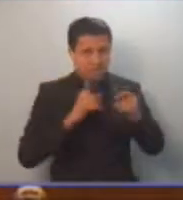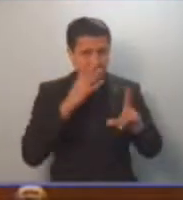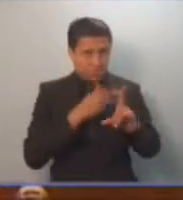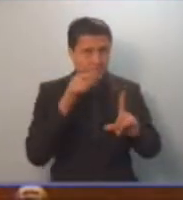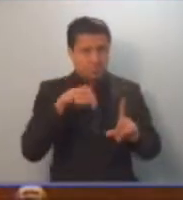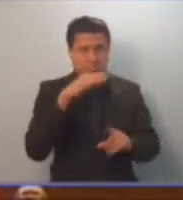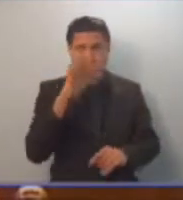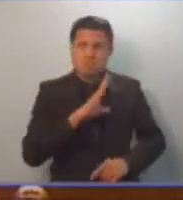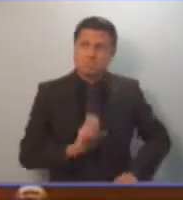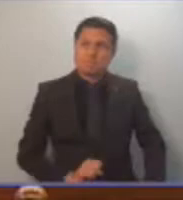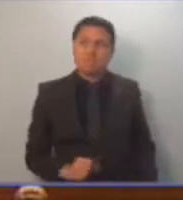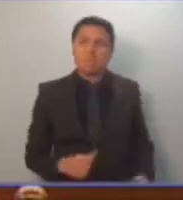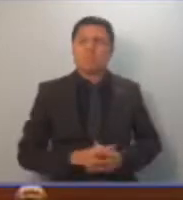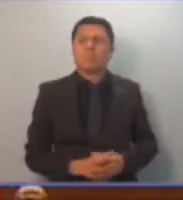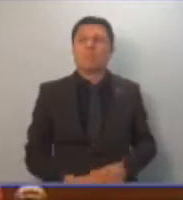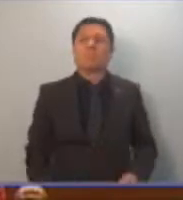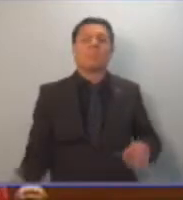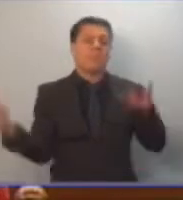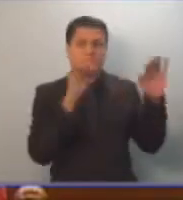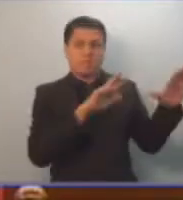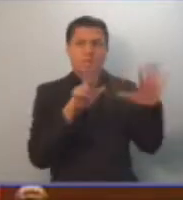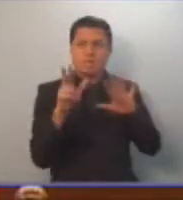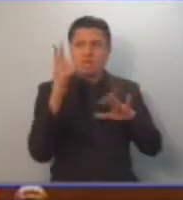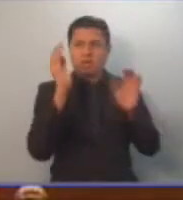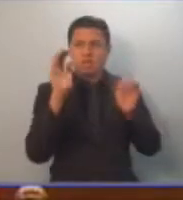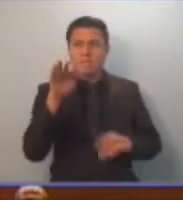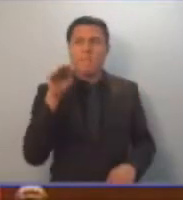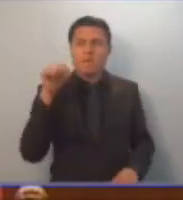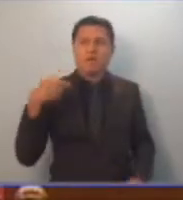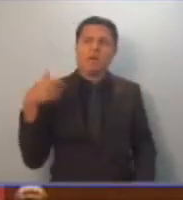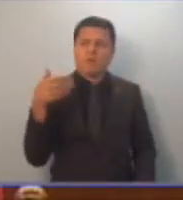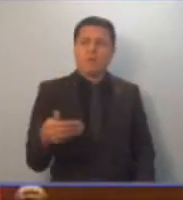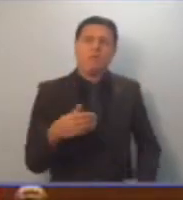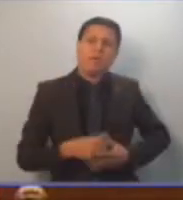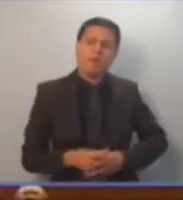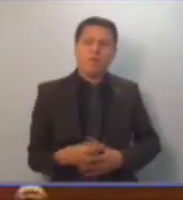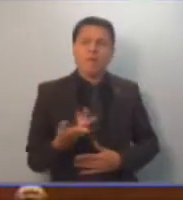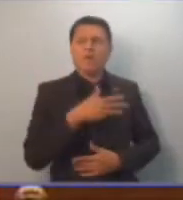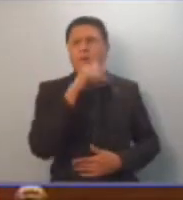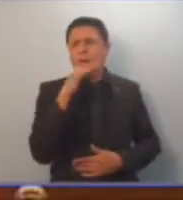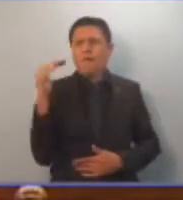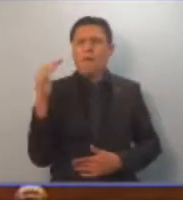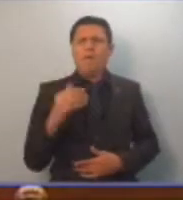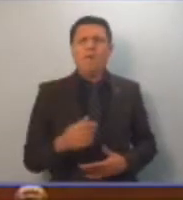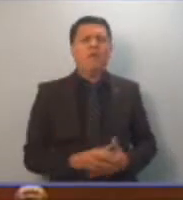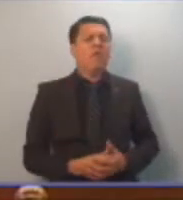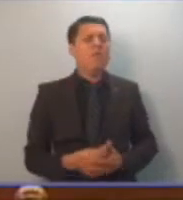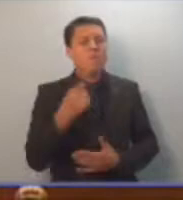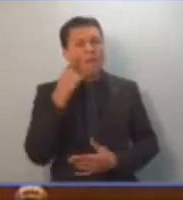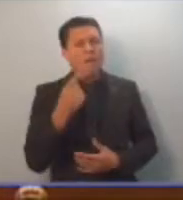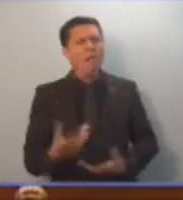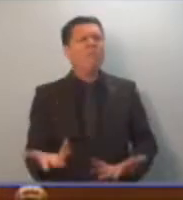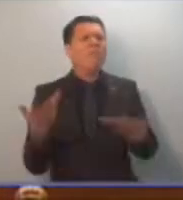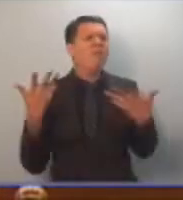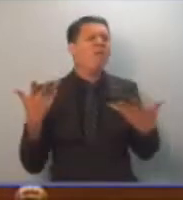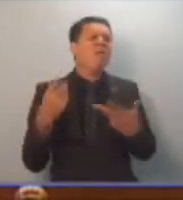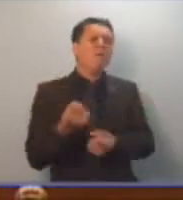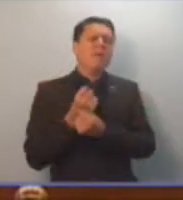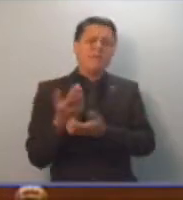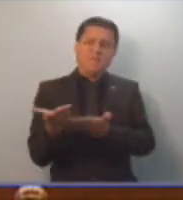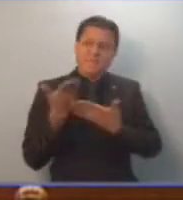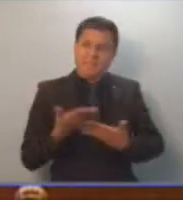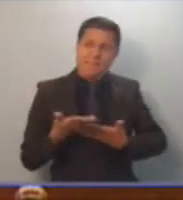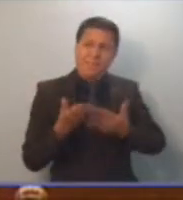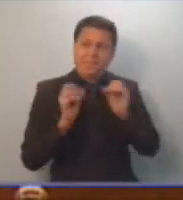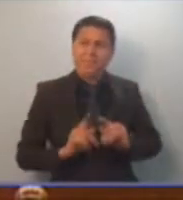nuestro país el 18 de marzo de este año, nuestro país se vio beneficiado por la oportunidad